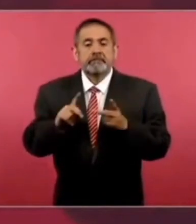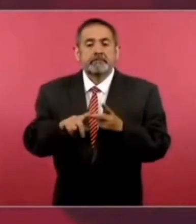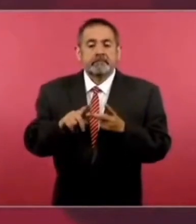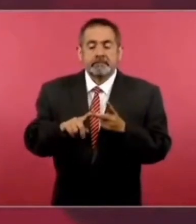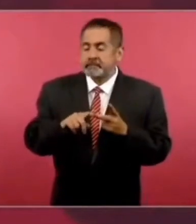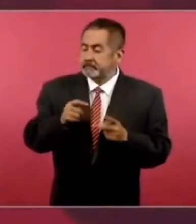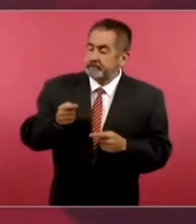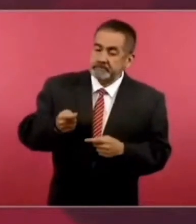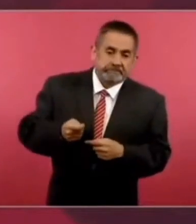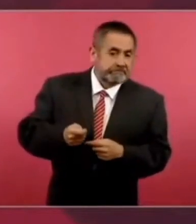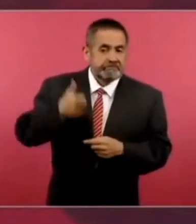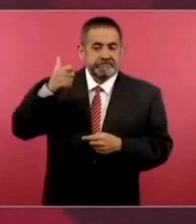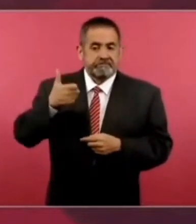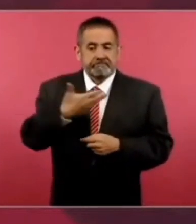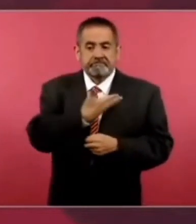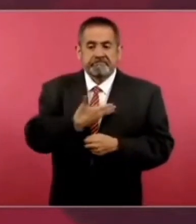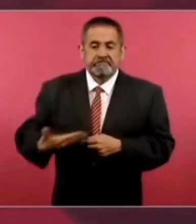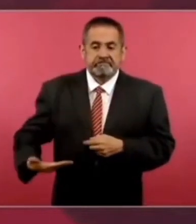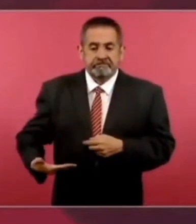el primero